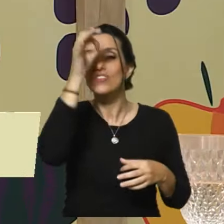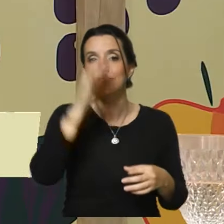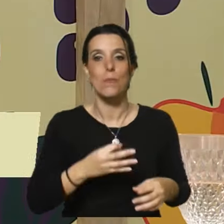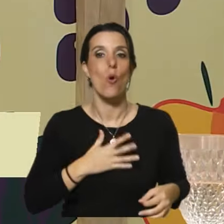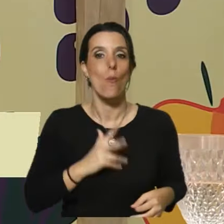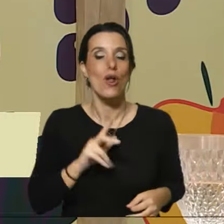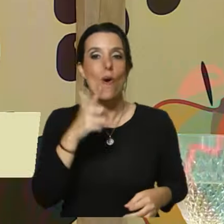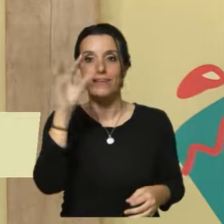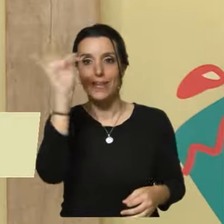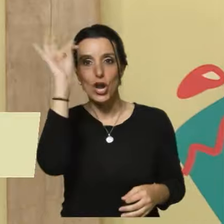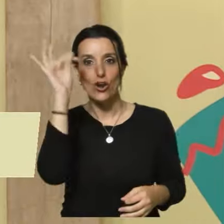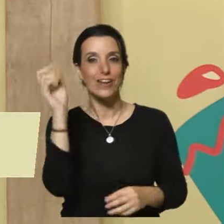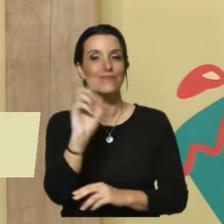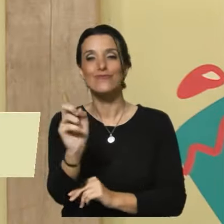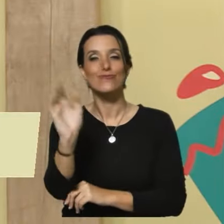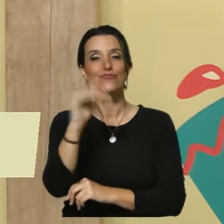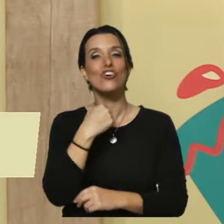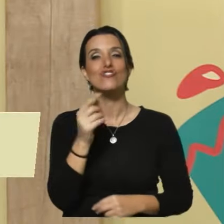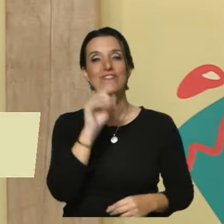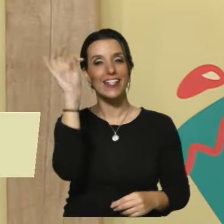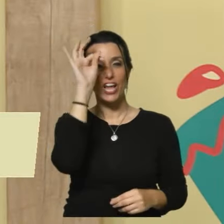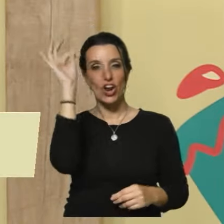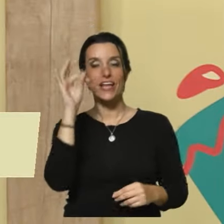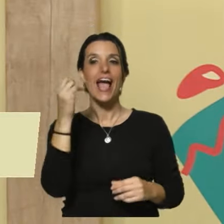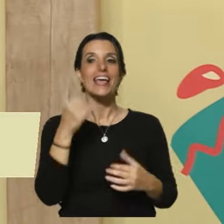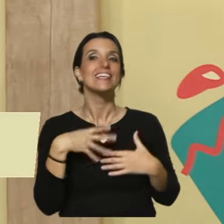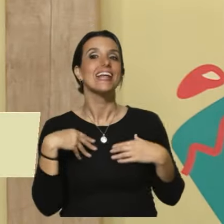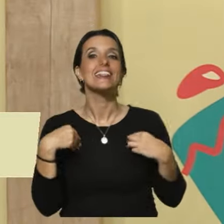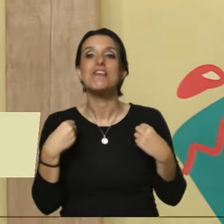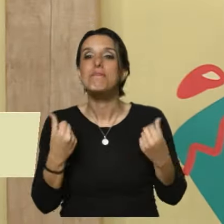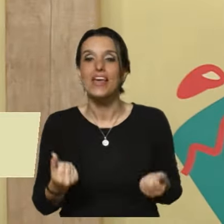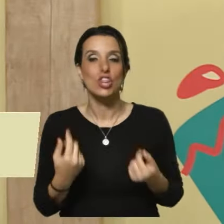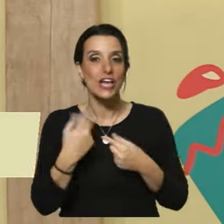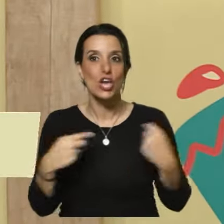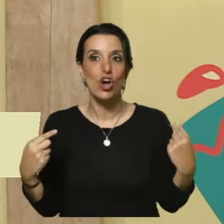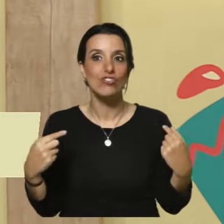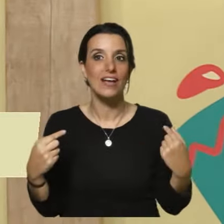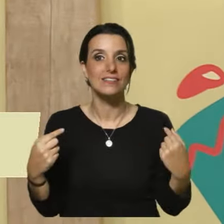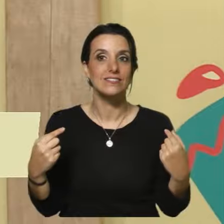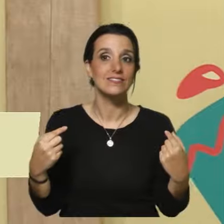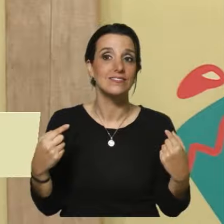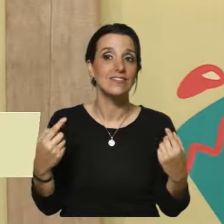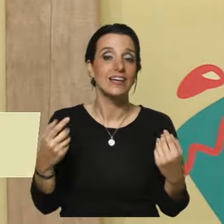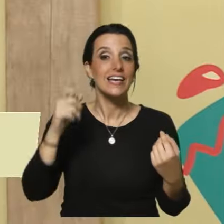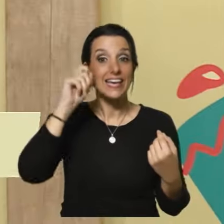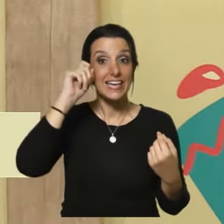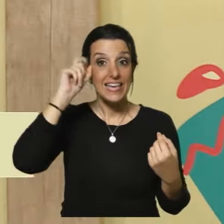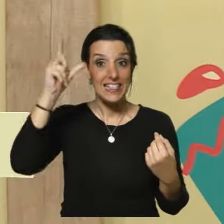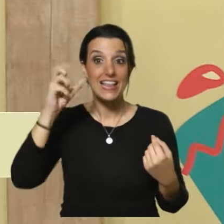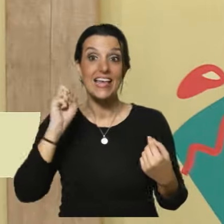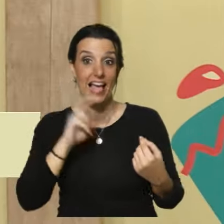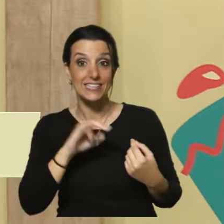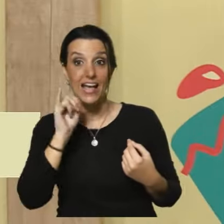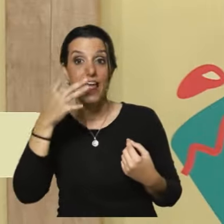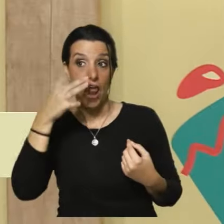mucha tecnología que no funcionaría porque hay mucho sentimiento y hay cosas que la Inteligencia artificial es una